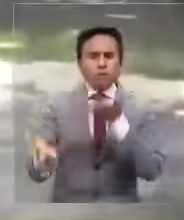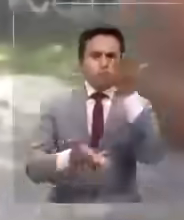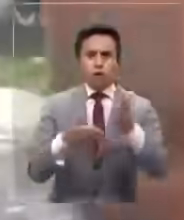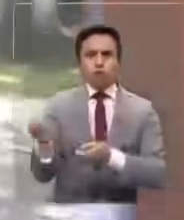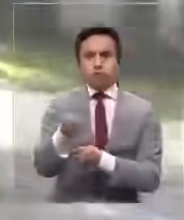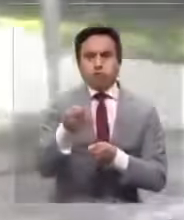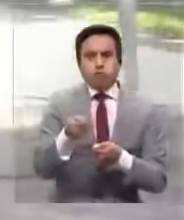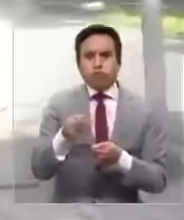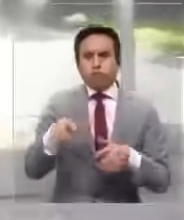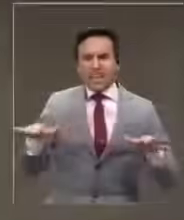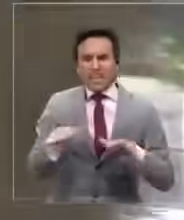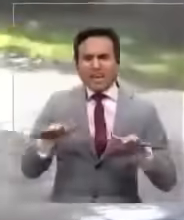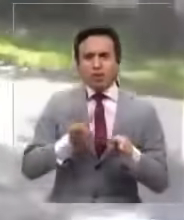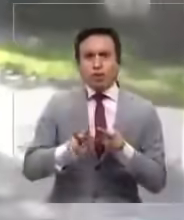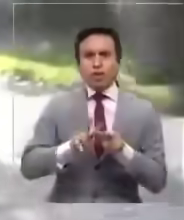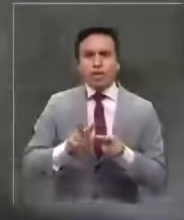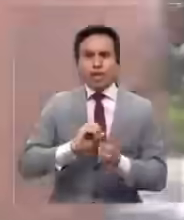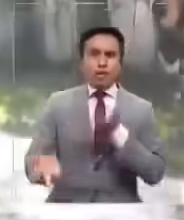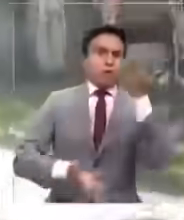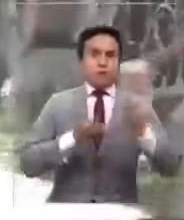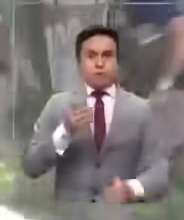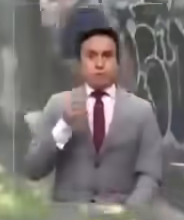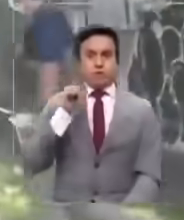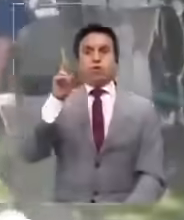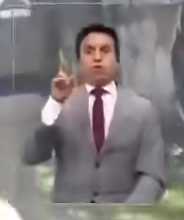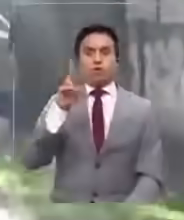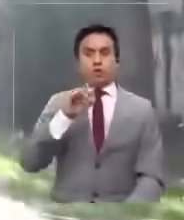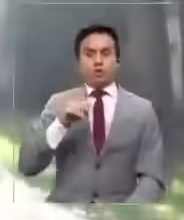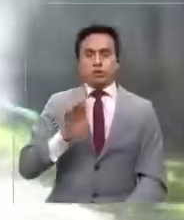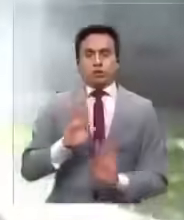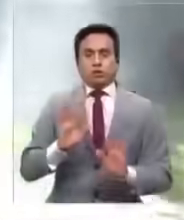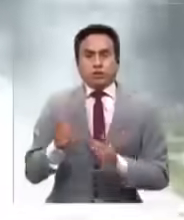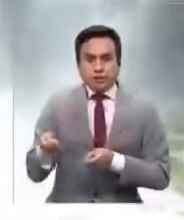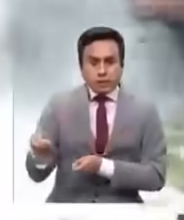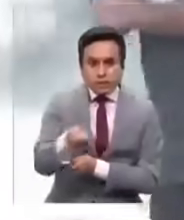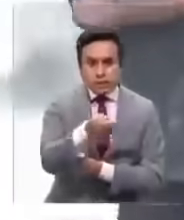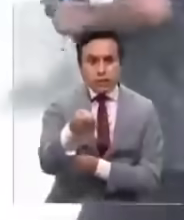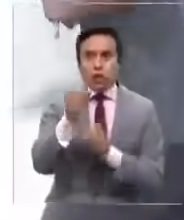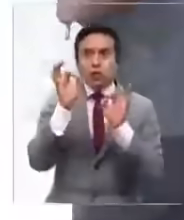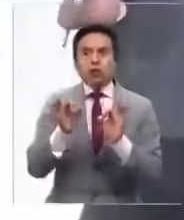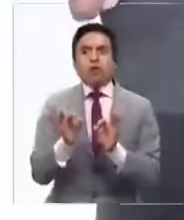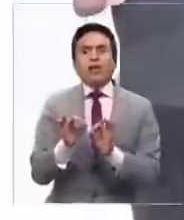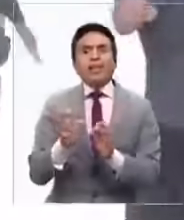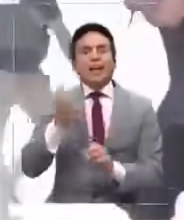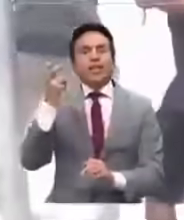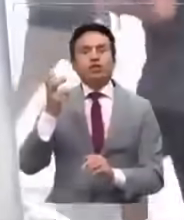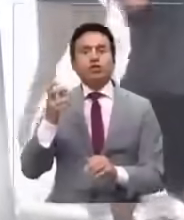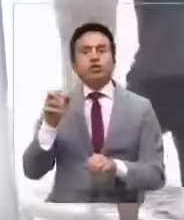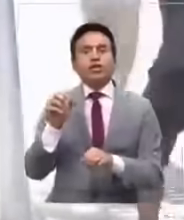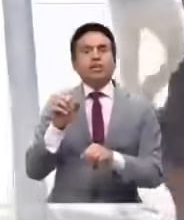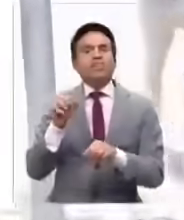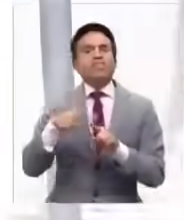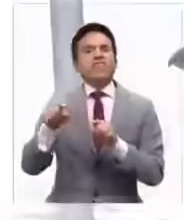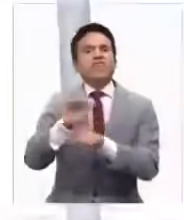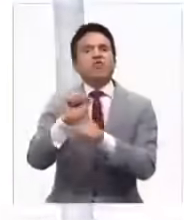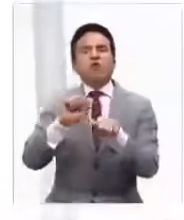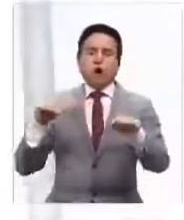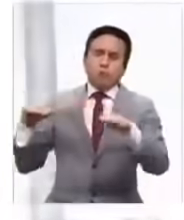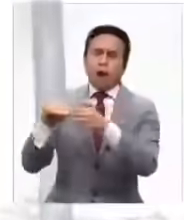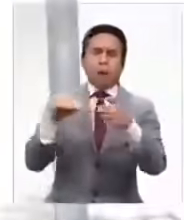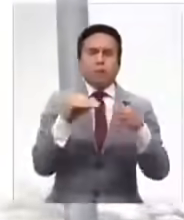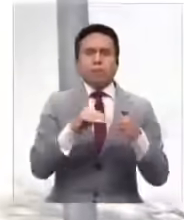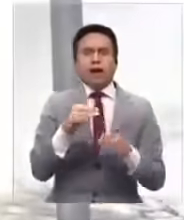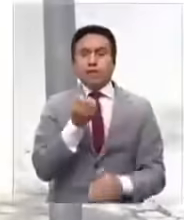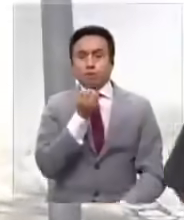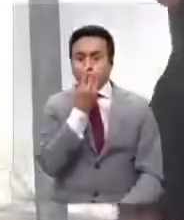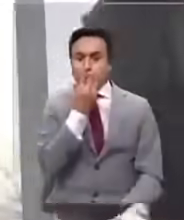antes de que se produzca algo más complicado acá. En este caso, los ladrones chocaron a varios vehículos en la comuna de La